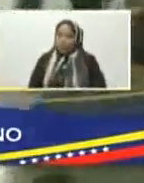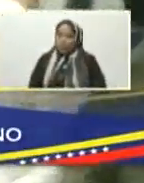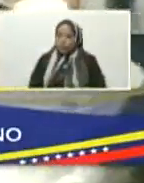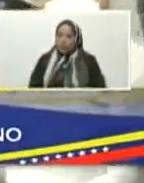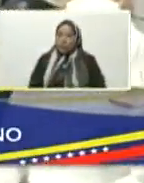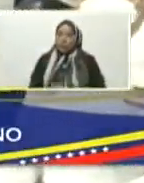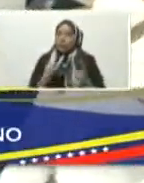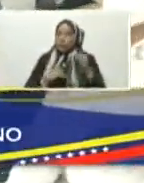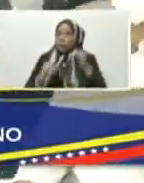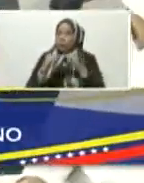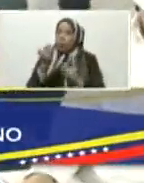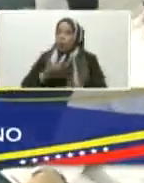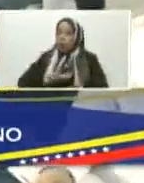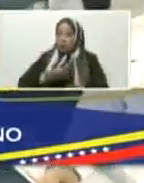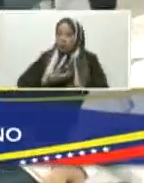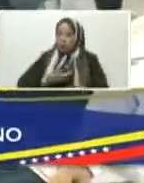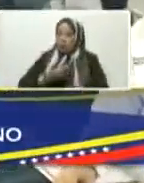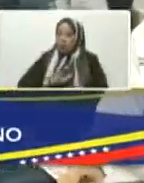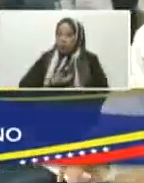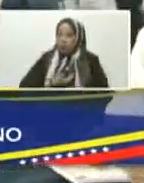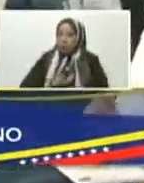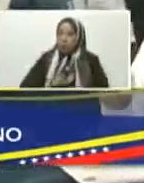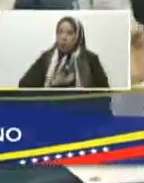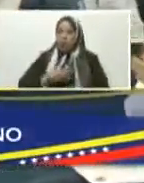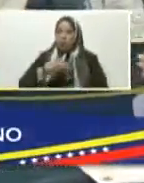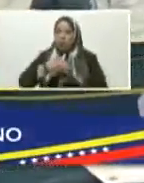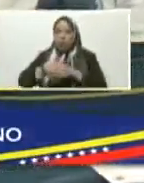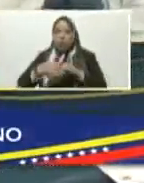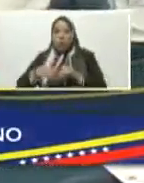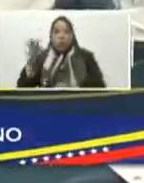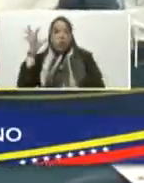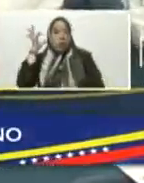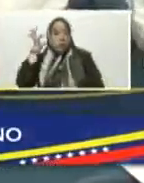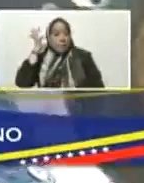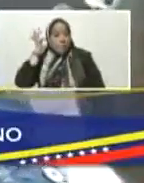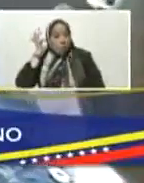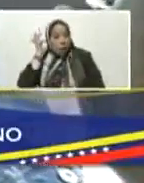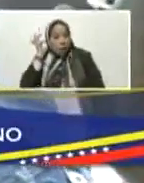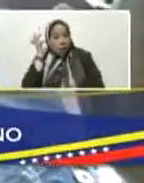la alcaldesa del municipio Los Guayos, Mervelis Moreno. Mervelis,